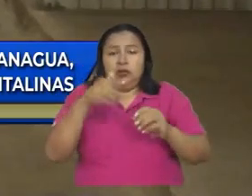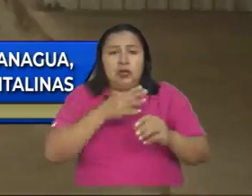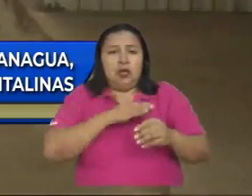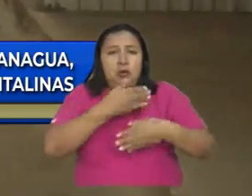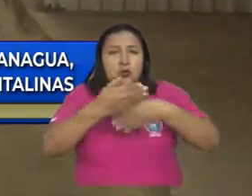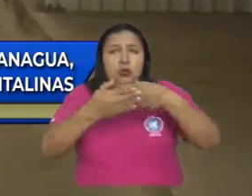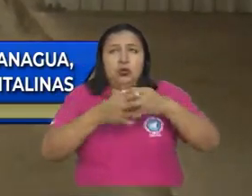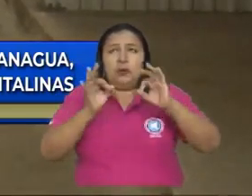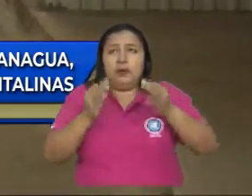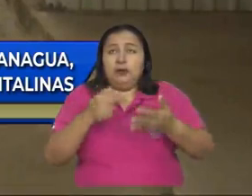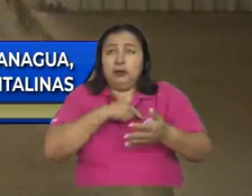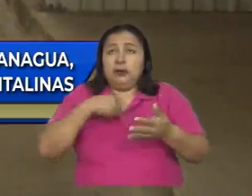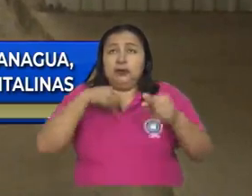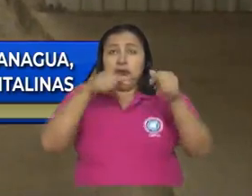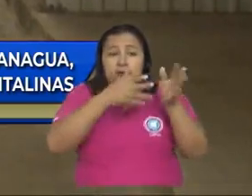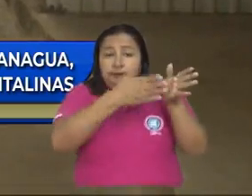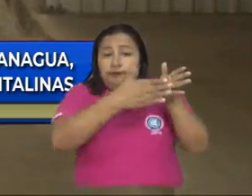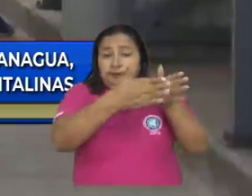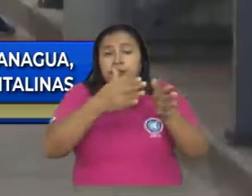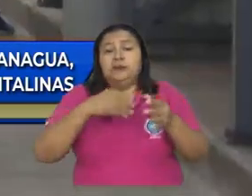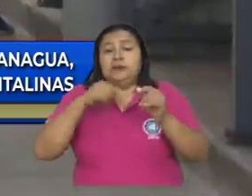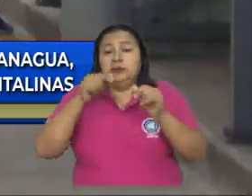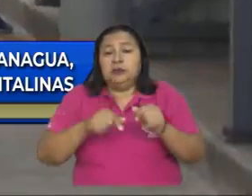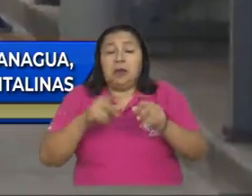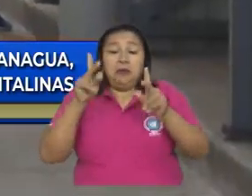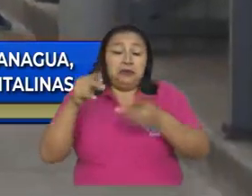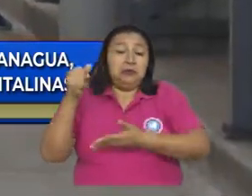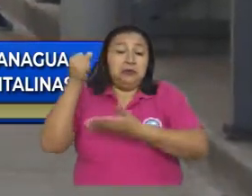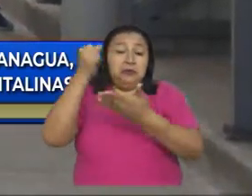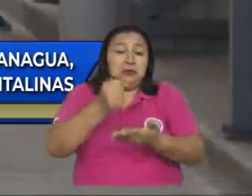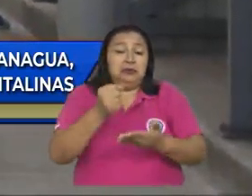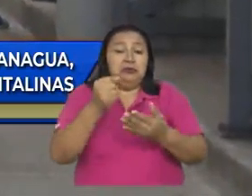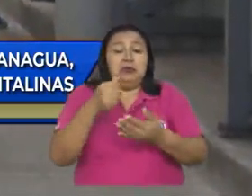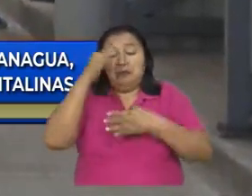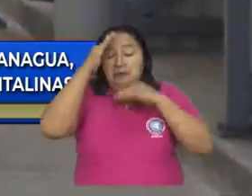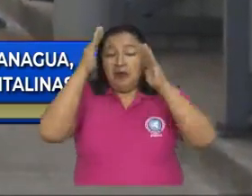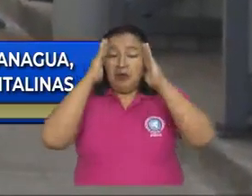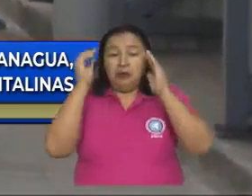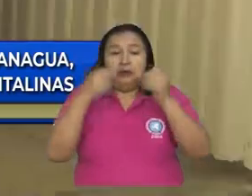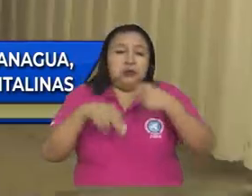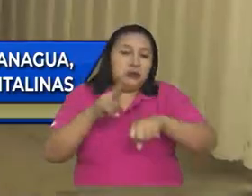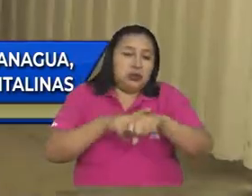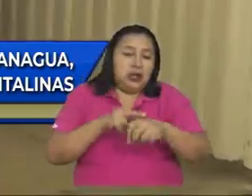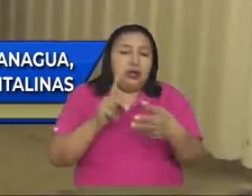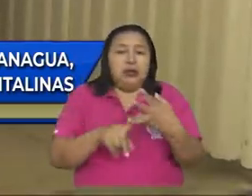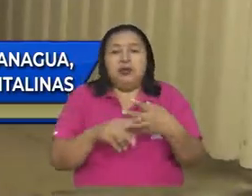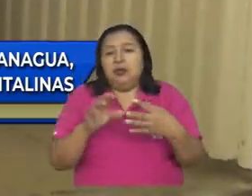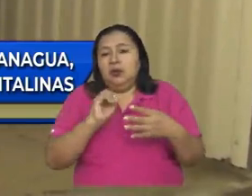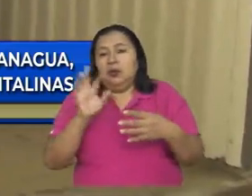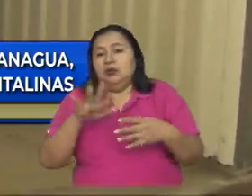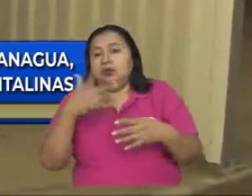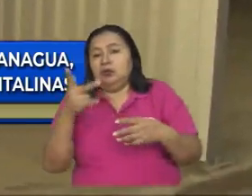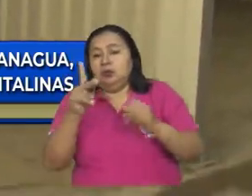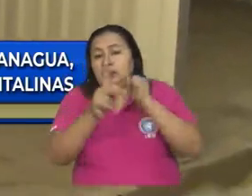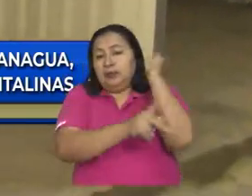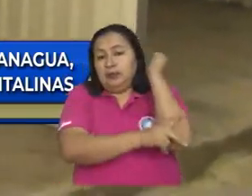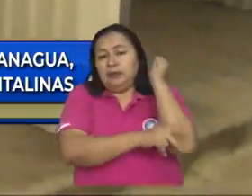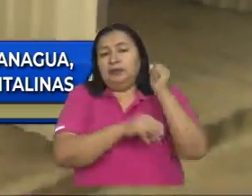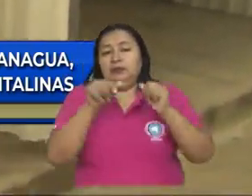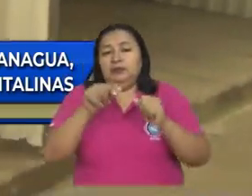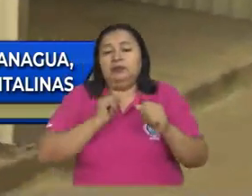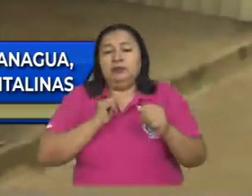están realizando inversionistas privados, inversionistas nacionales, inversionistas extranjeros.